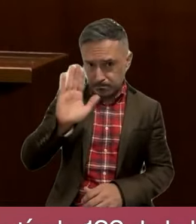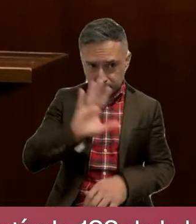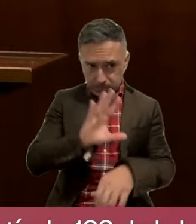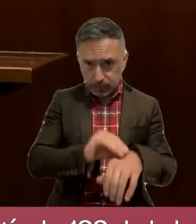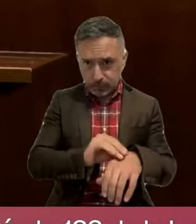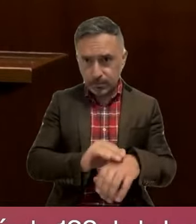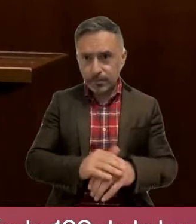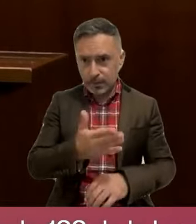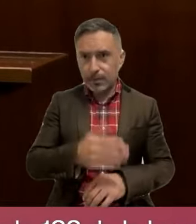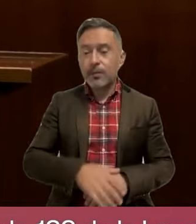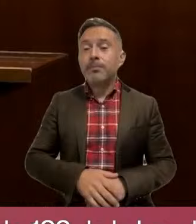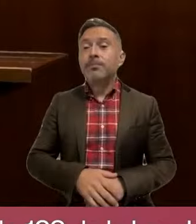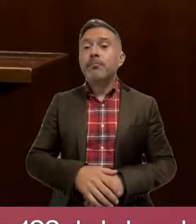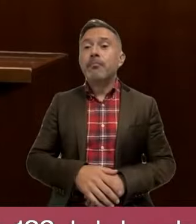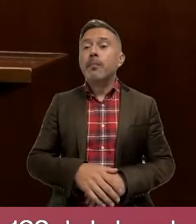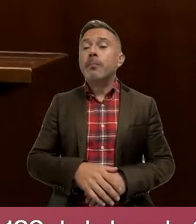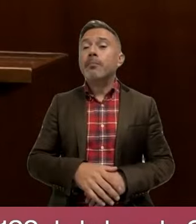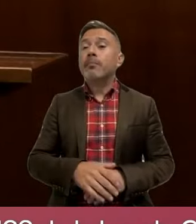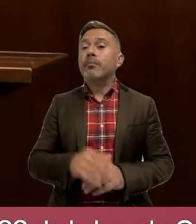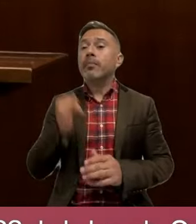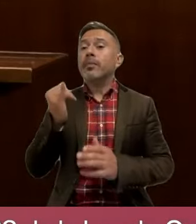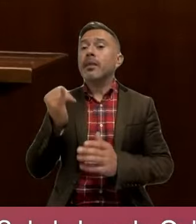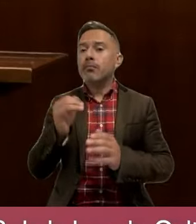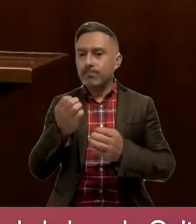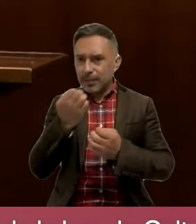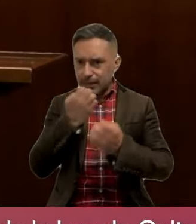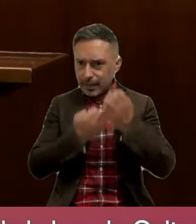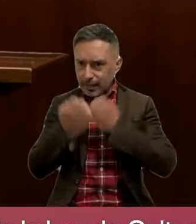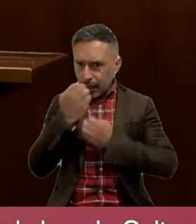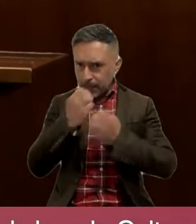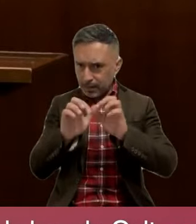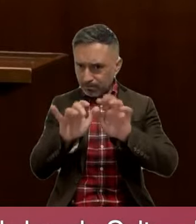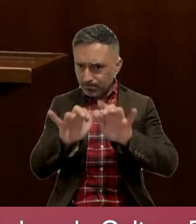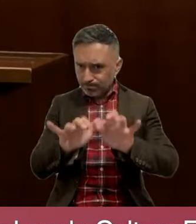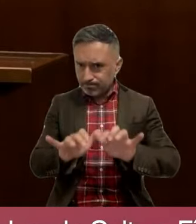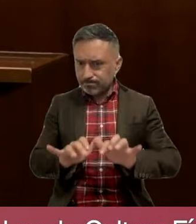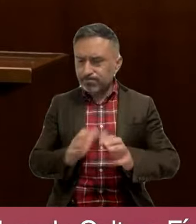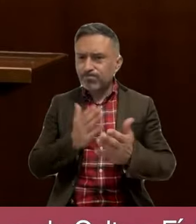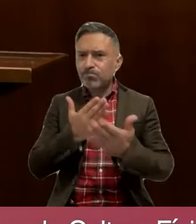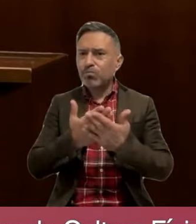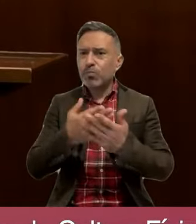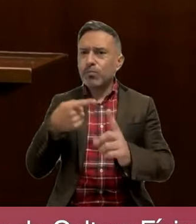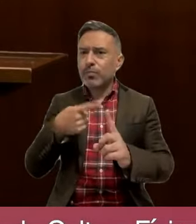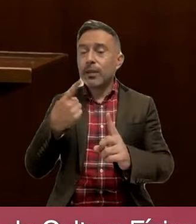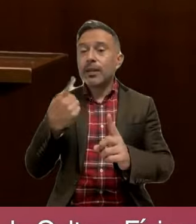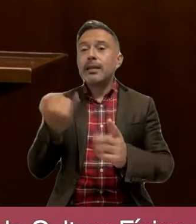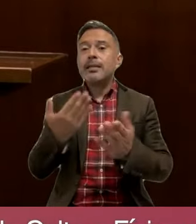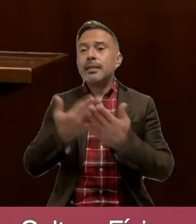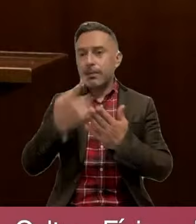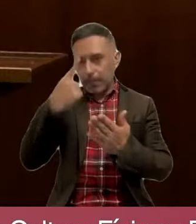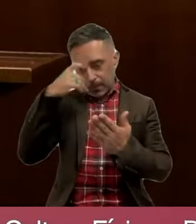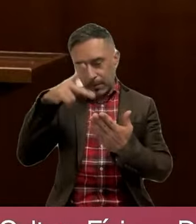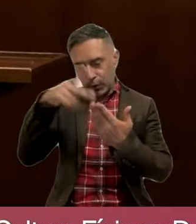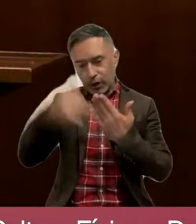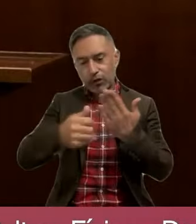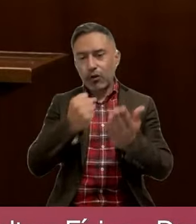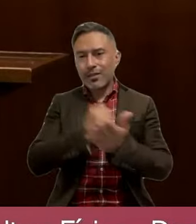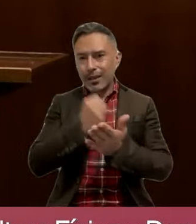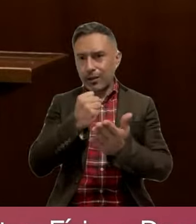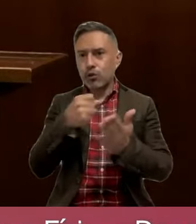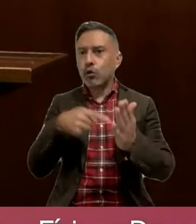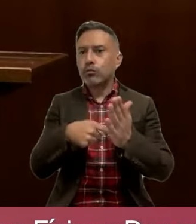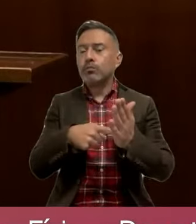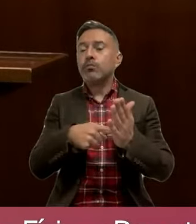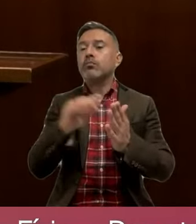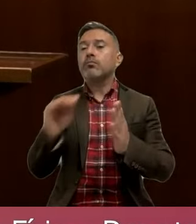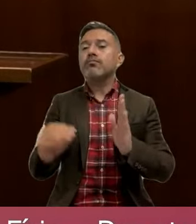Este dictamen está formulado para una iniciativa con proyecto de decreto por el que se